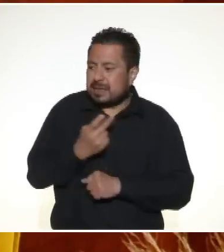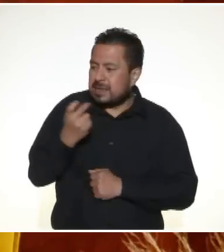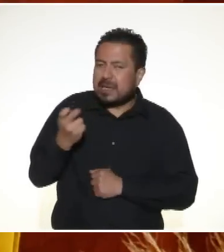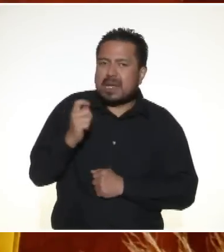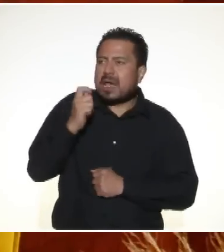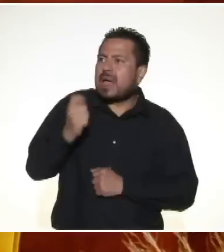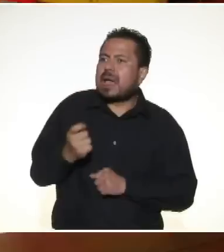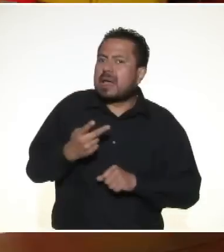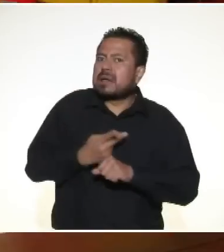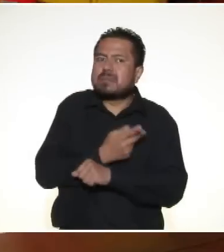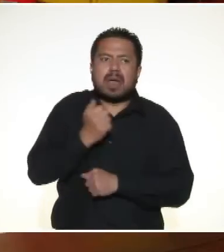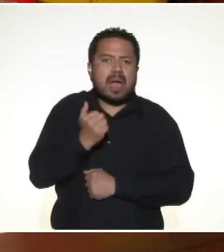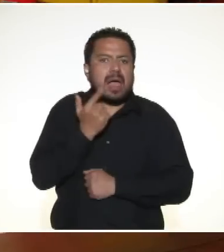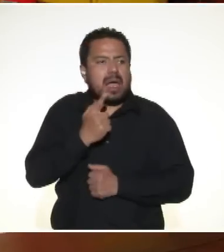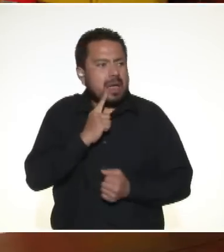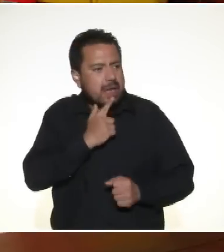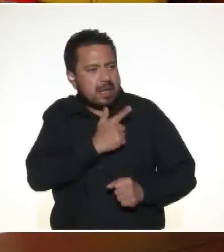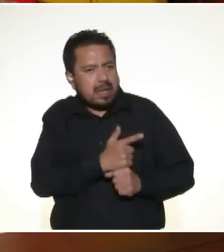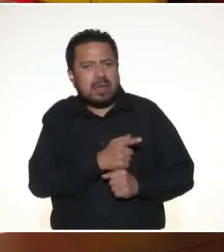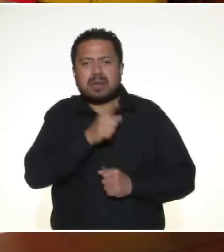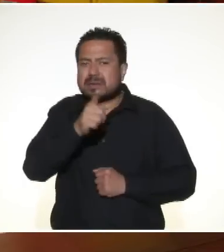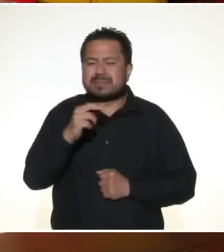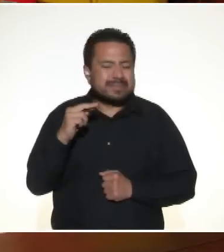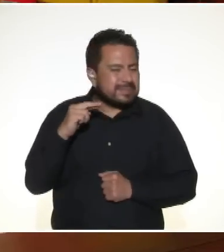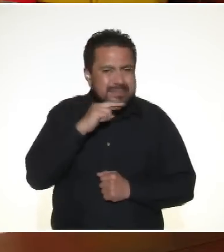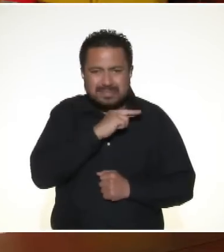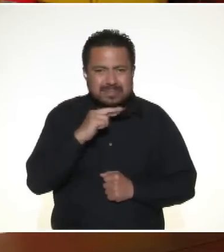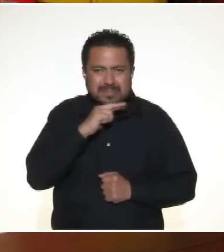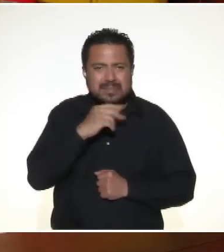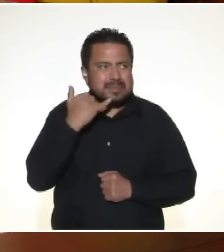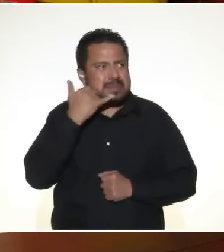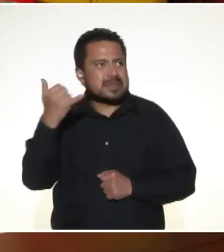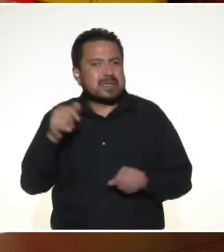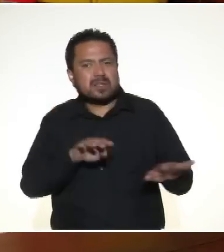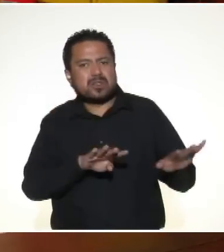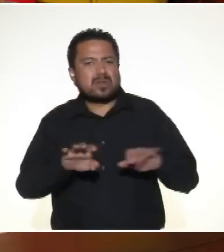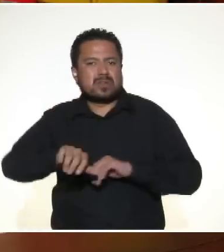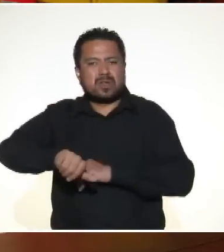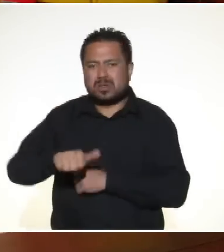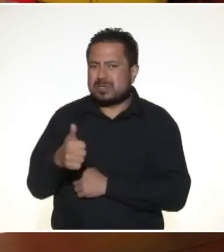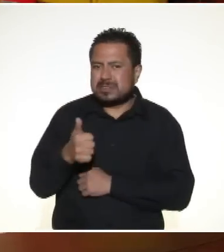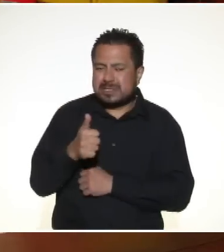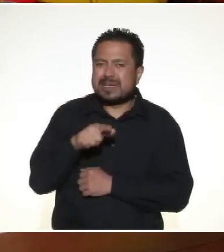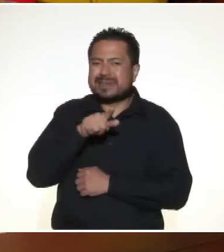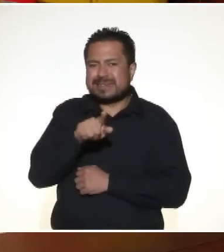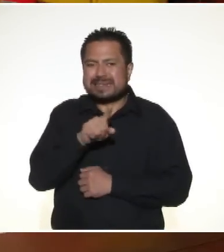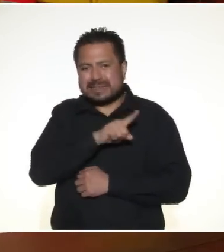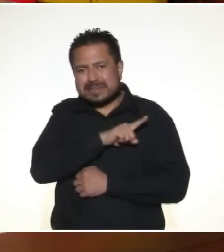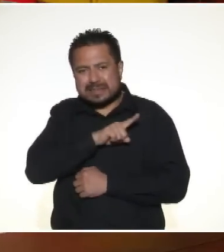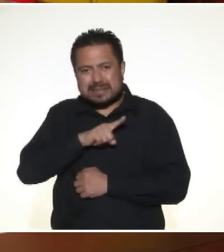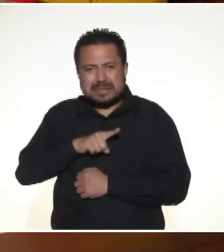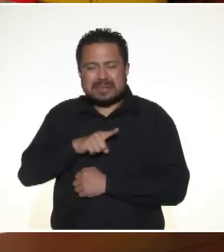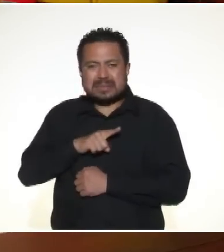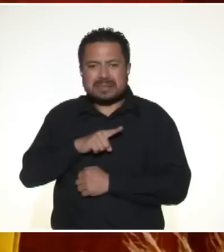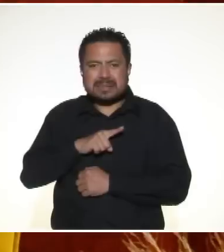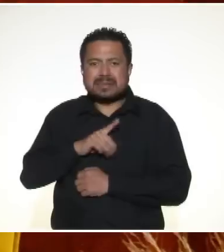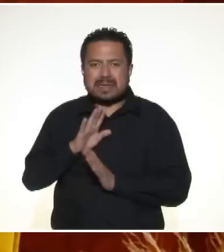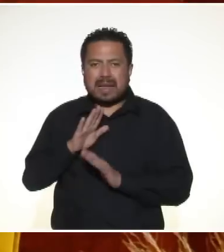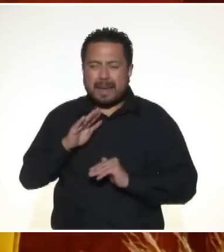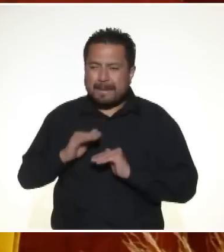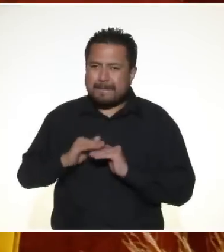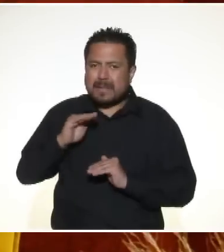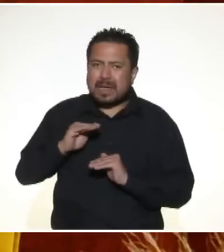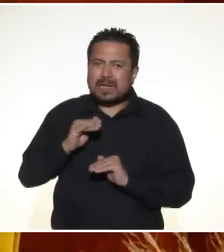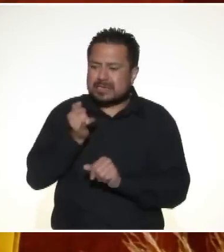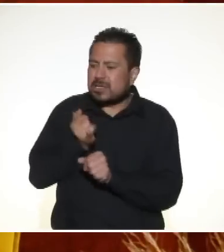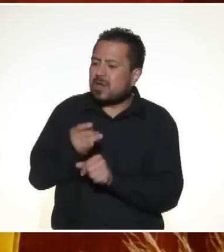¿Qué hacer si ves que alguien se está ahogando? de inmediato llamar al 911 y tratar de tomar los mayores